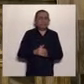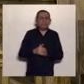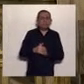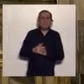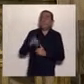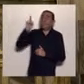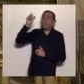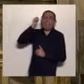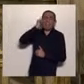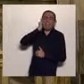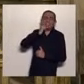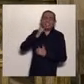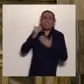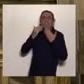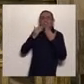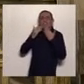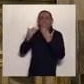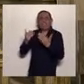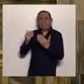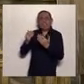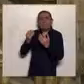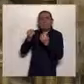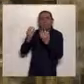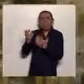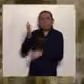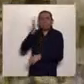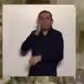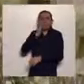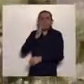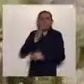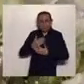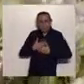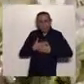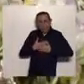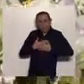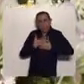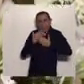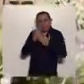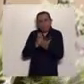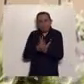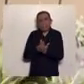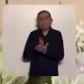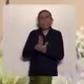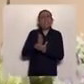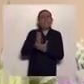Den gracias al Señor porque es bueno, porque es eterno